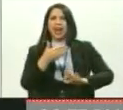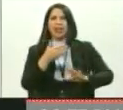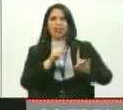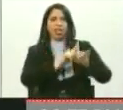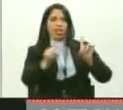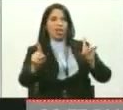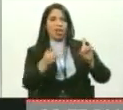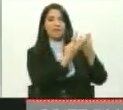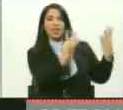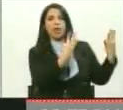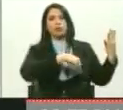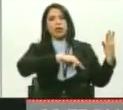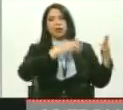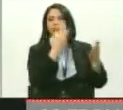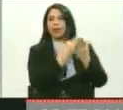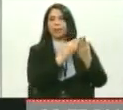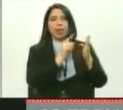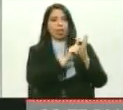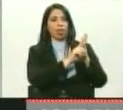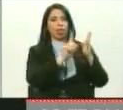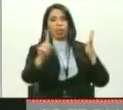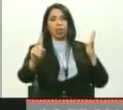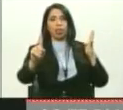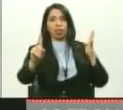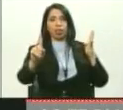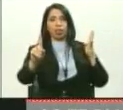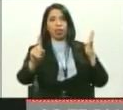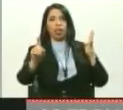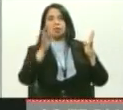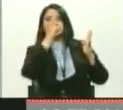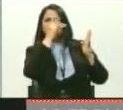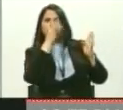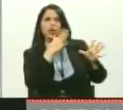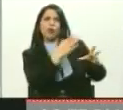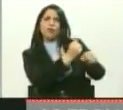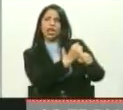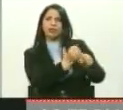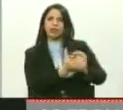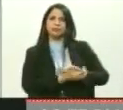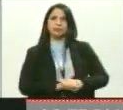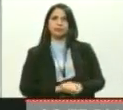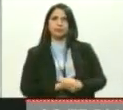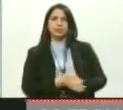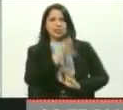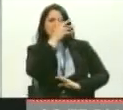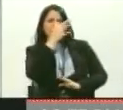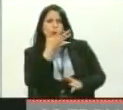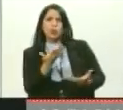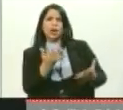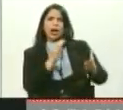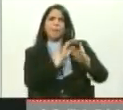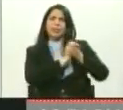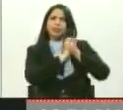siempre, ¿no? Se burlan de la confianza, se burlan